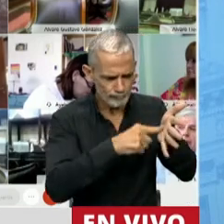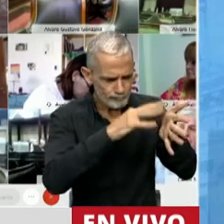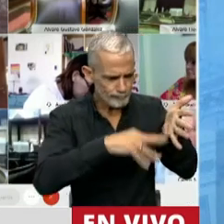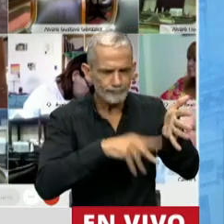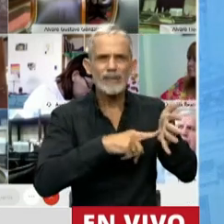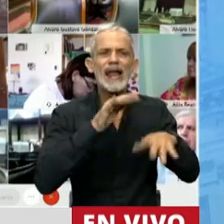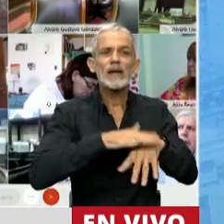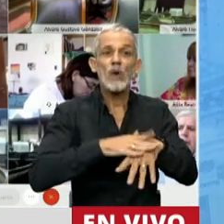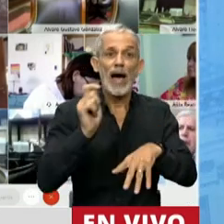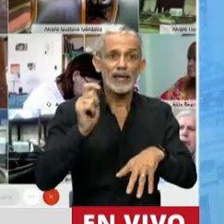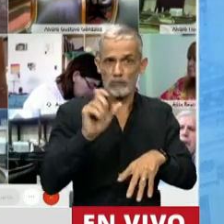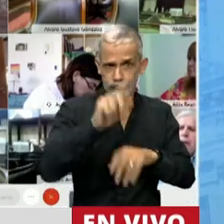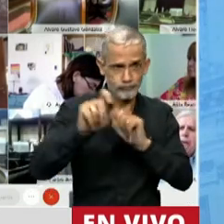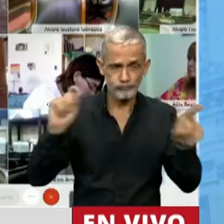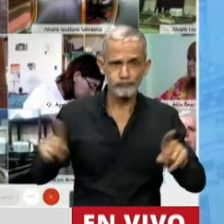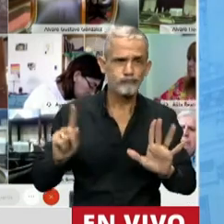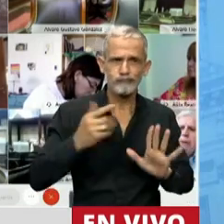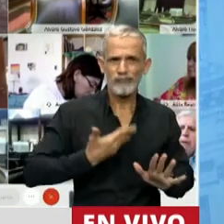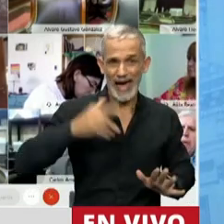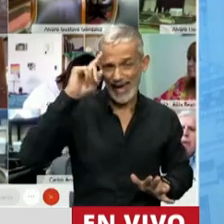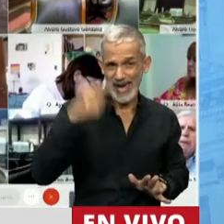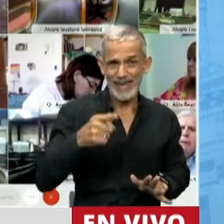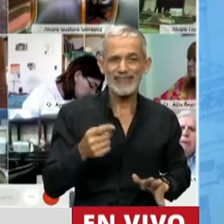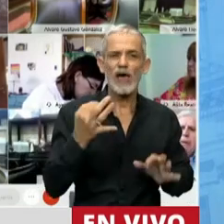una responsabilidad de los Estados y usa verbos como